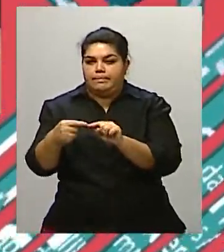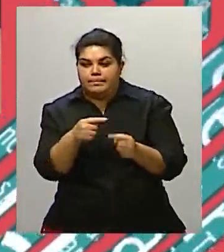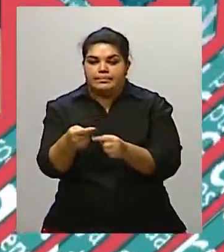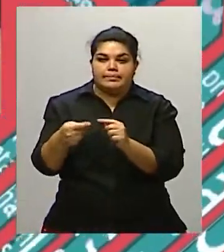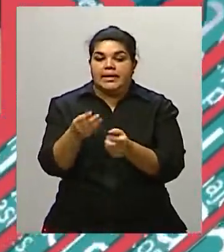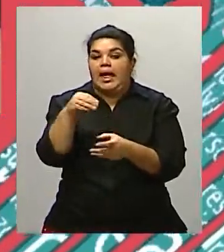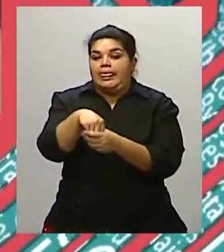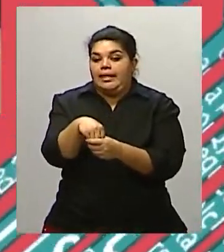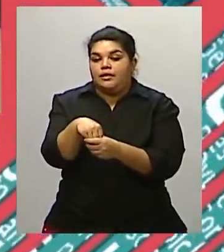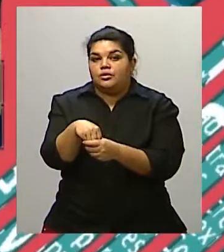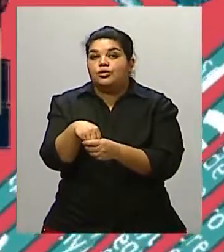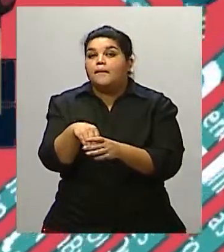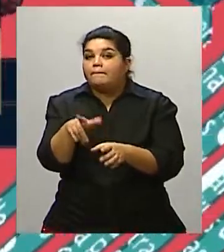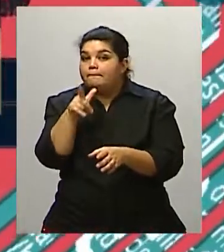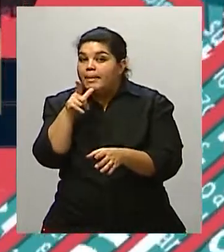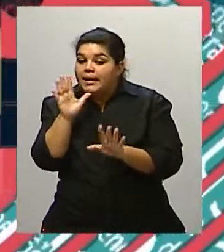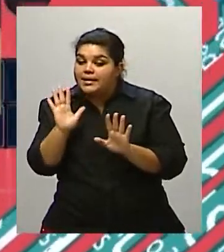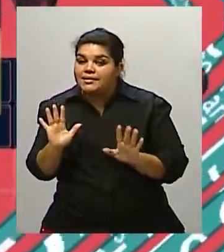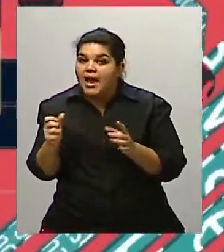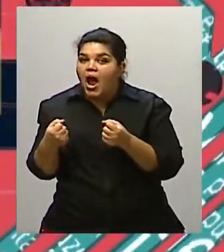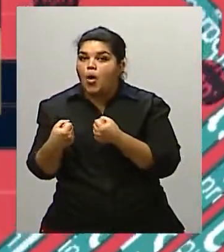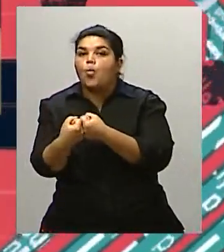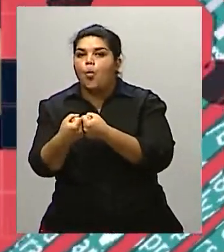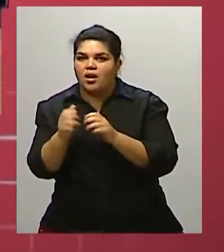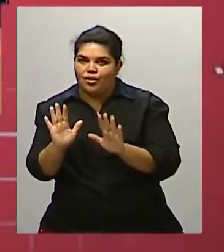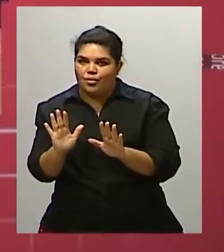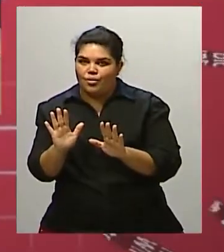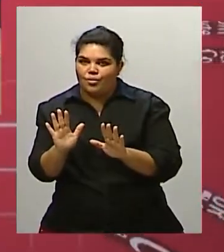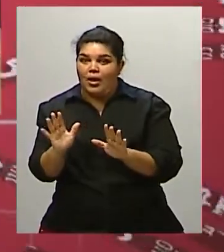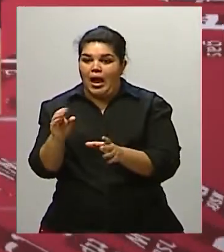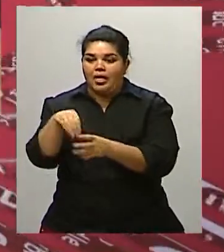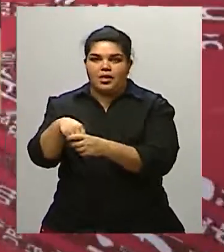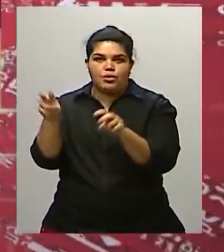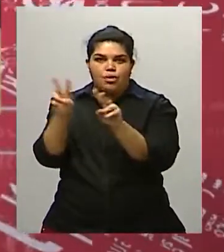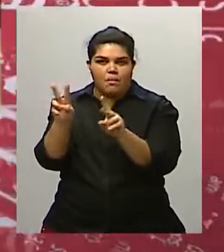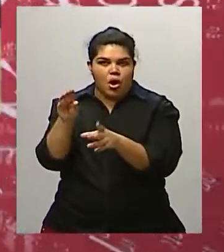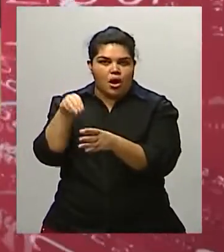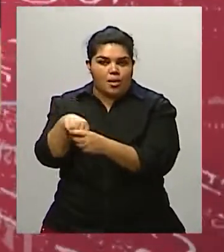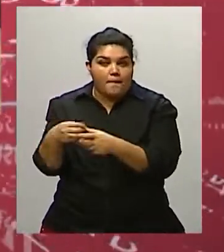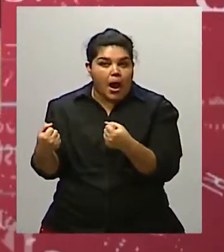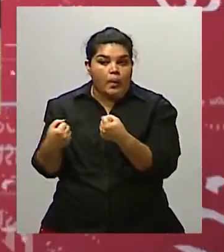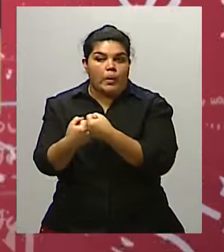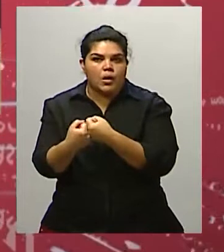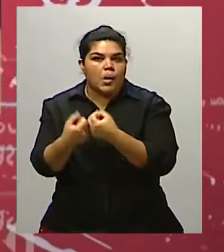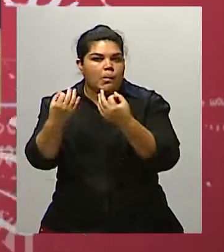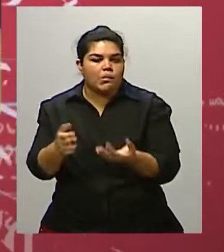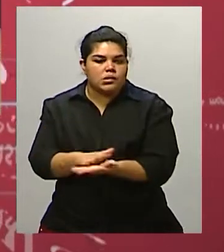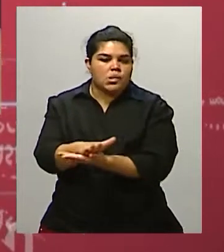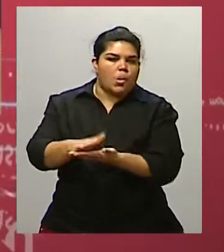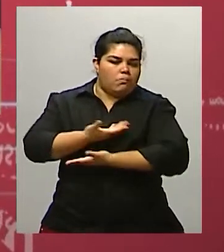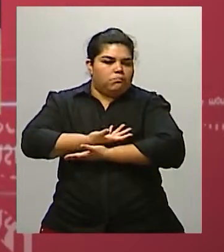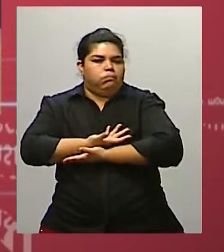aparentemente se ha entrado en un periodo de tregua política, que tampoco pueden hacer mucho ruido político en